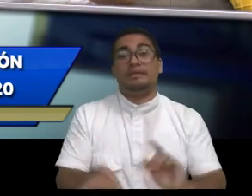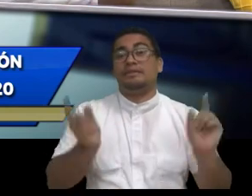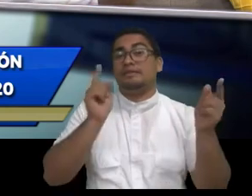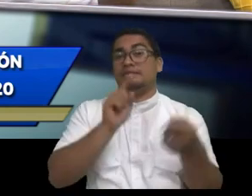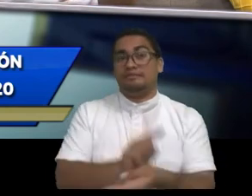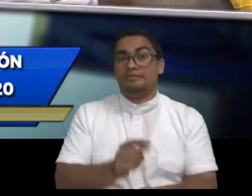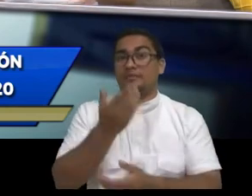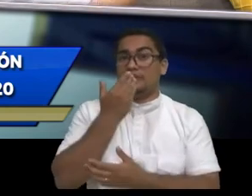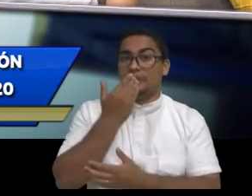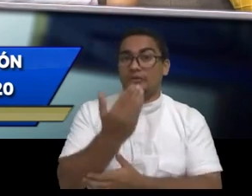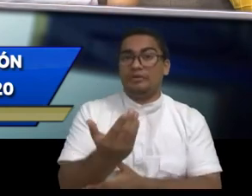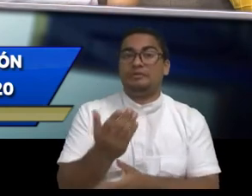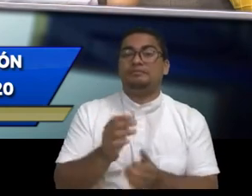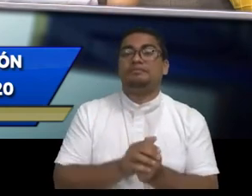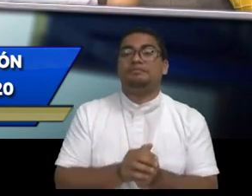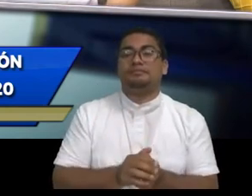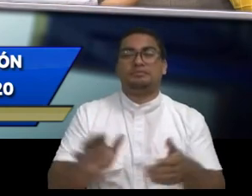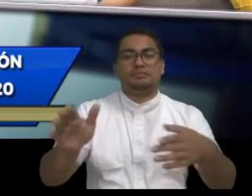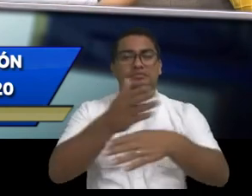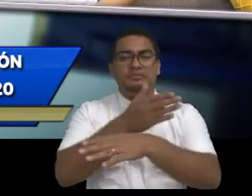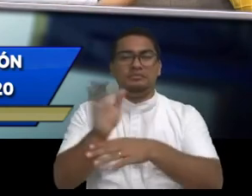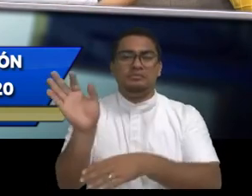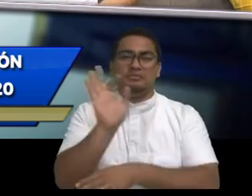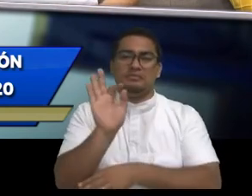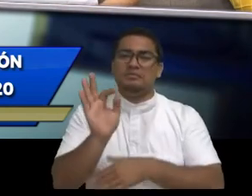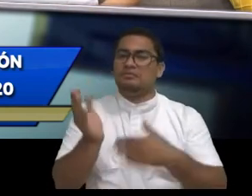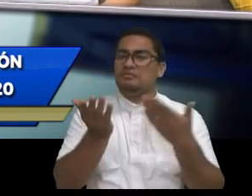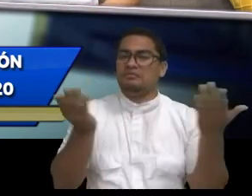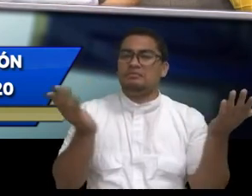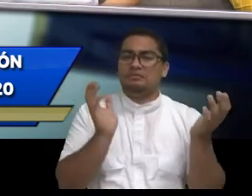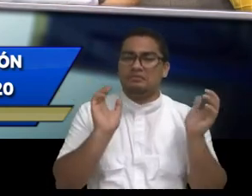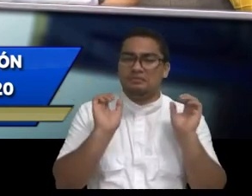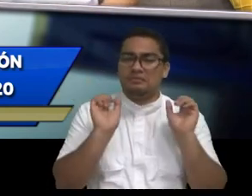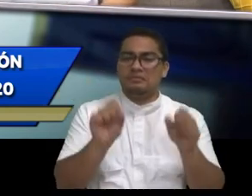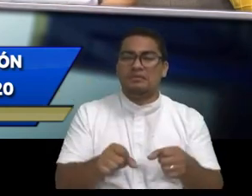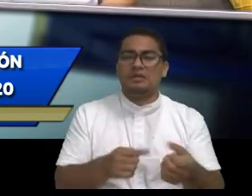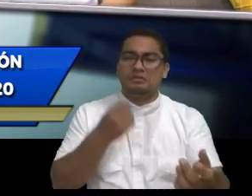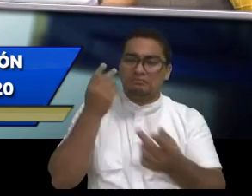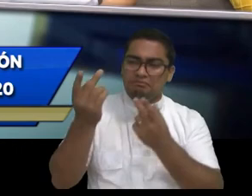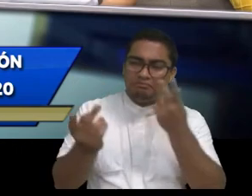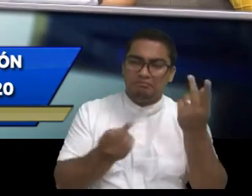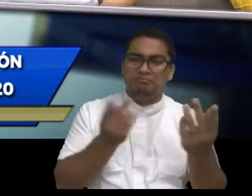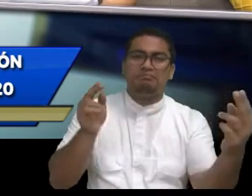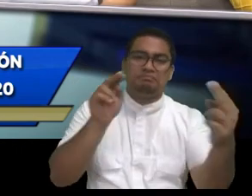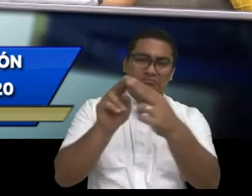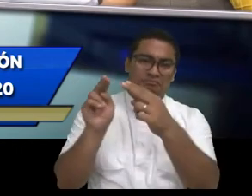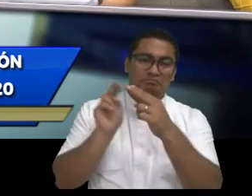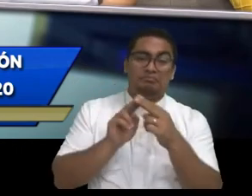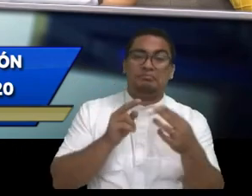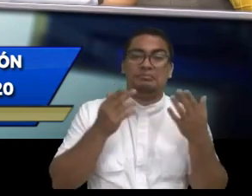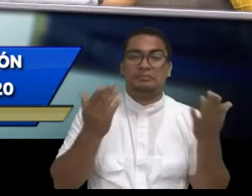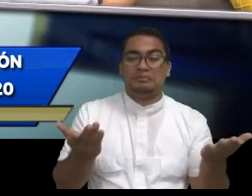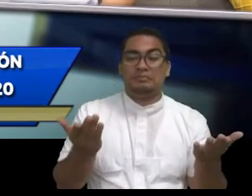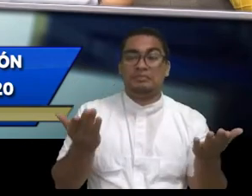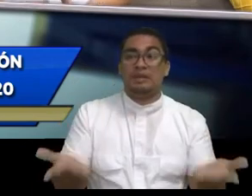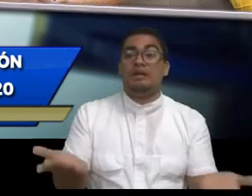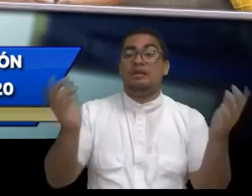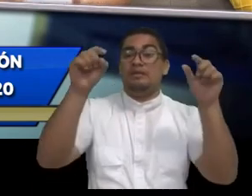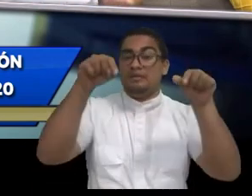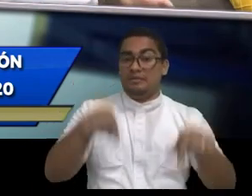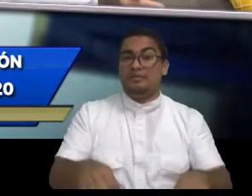estamos ahí a través de diferentes vías donde nos pueden visitar contactar y ahora mismo